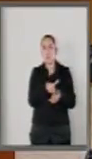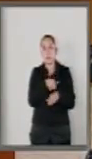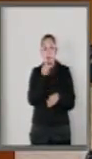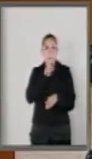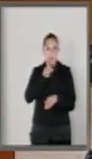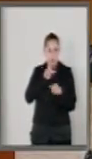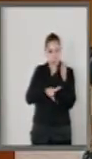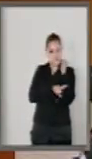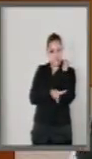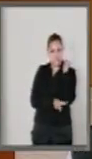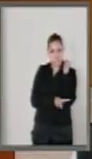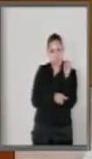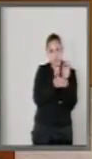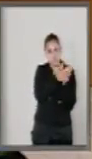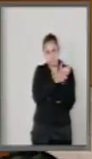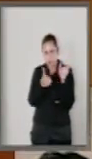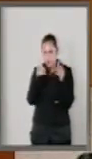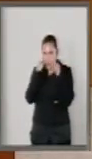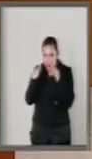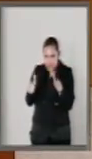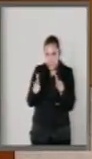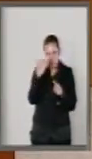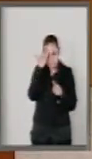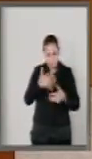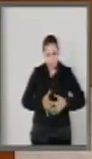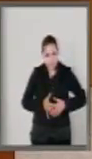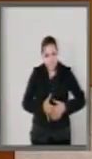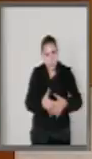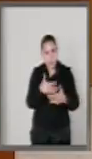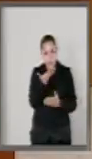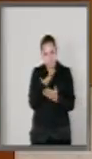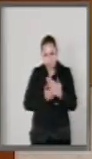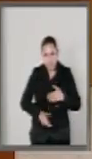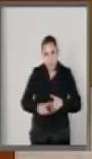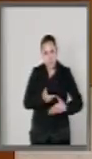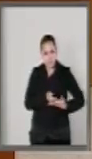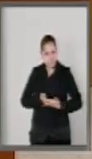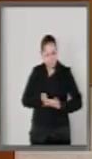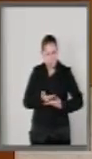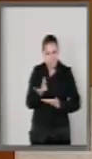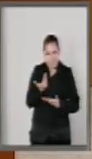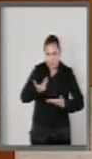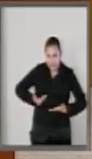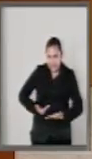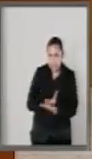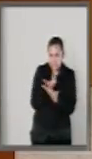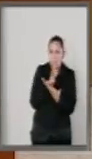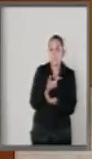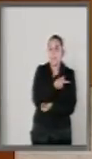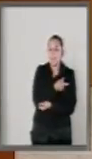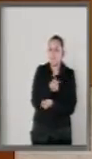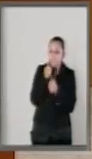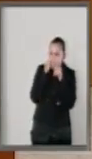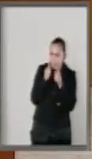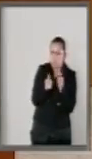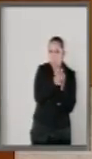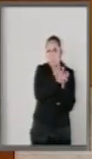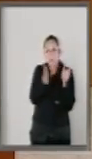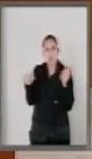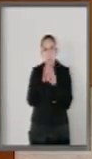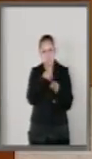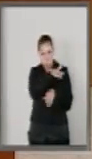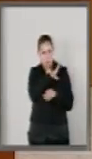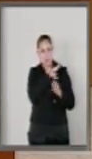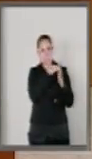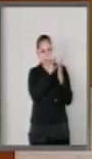embarazo, parto, puerperio y del recién nacido, criterios y procedimientos para la prestación del servicio,